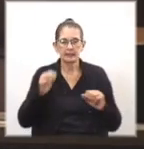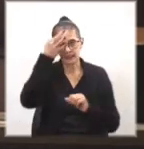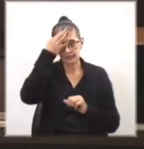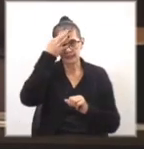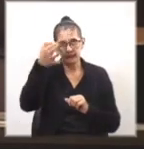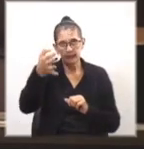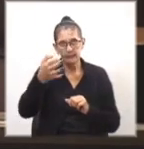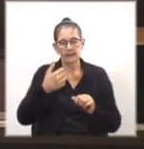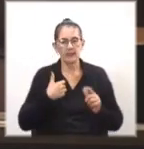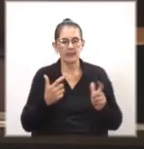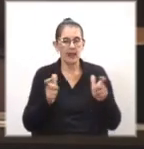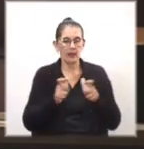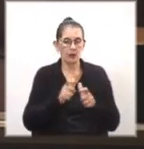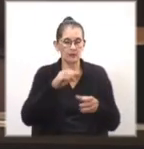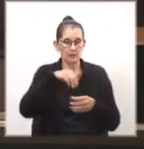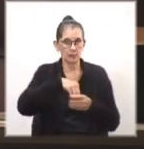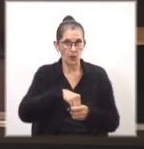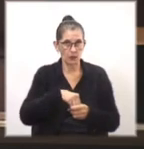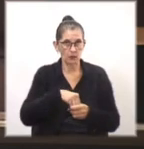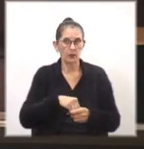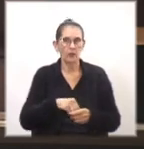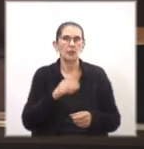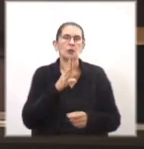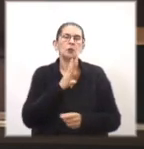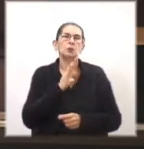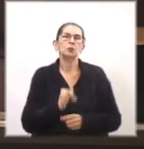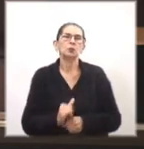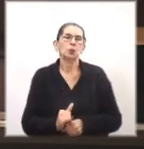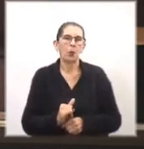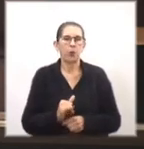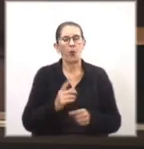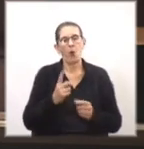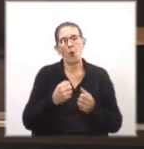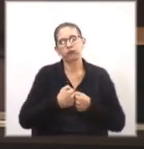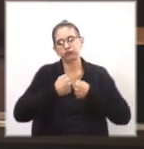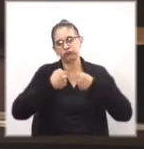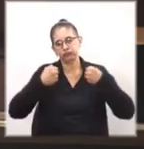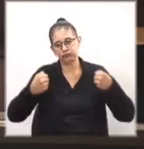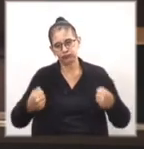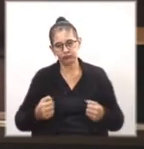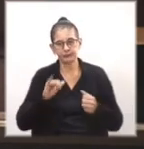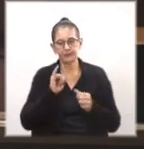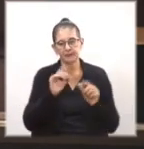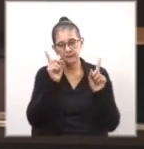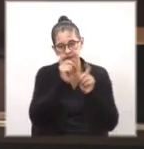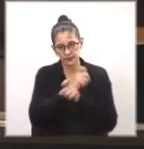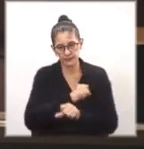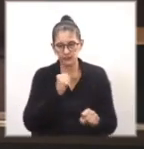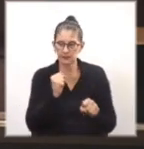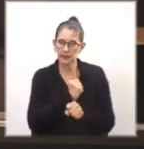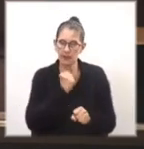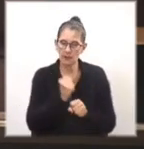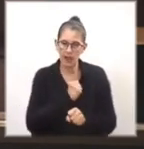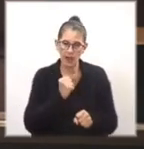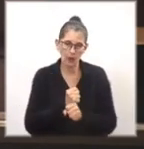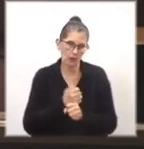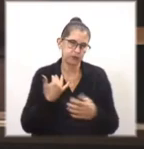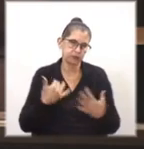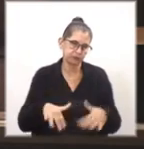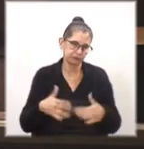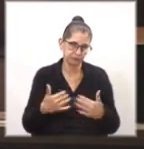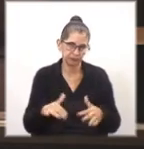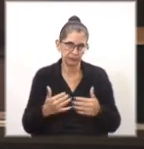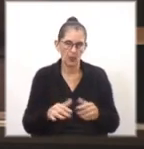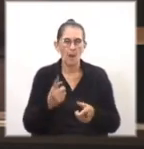nuestra comisión, que tuvo un intenso y difícil trabajo, un exigido trabajo